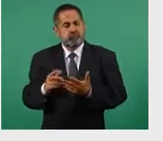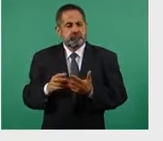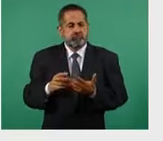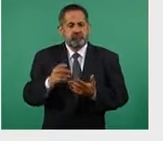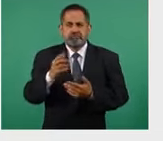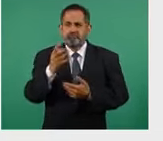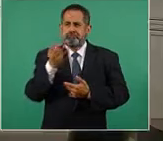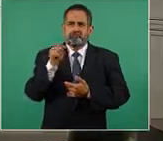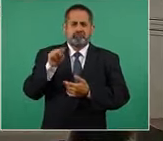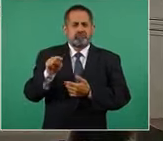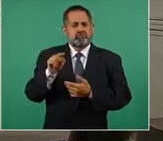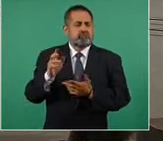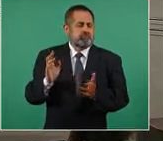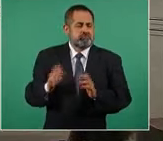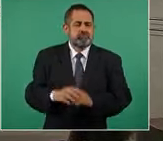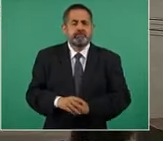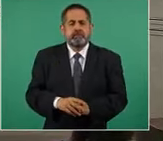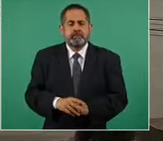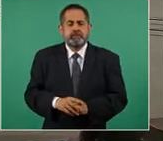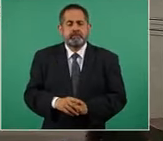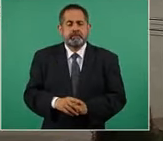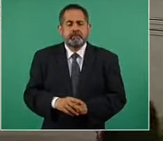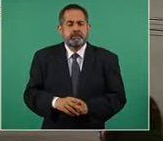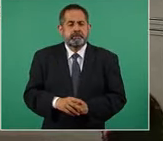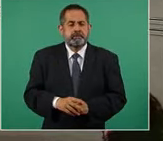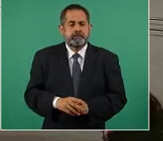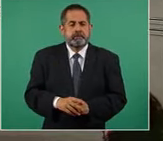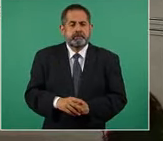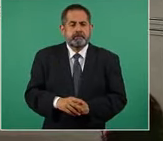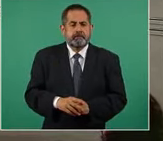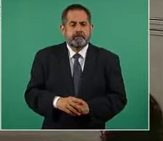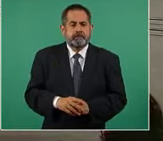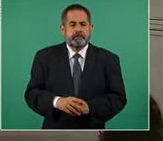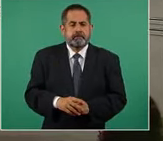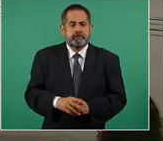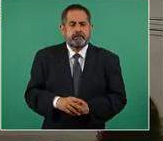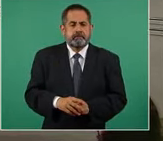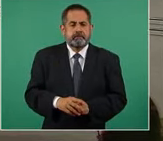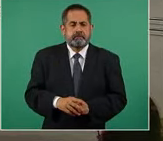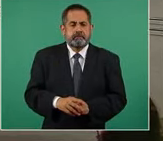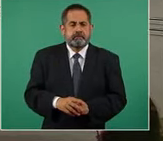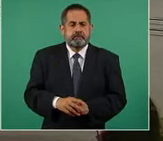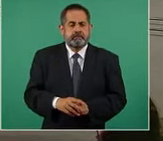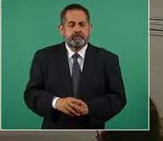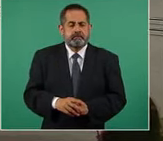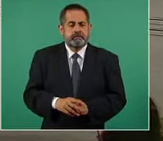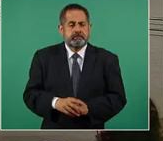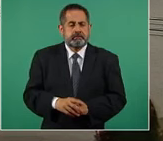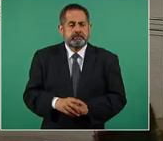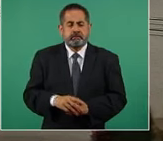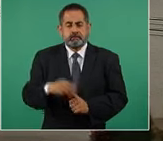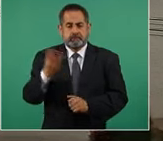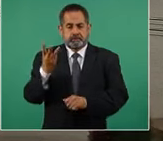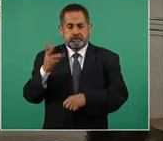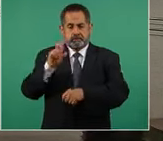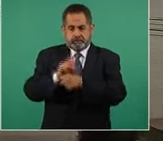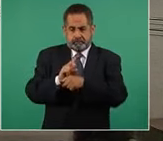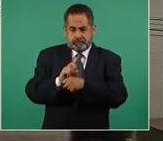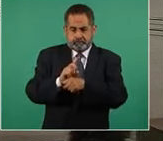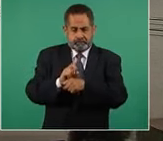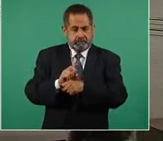9 décimos prácticamente. La siguiente. Tenemos la tercer día consecutivo